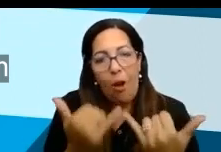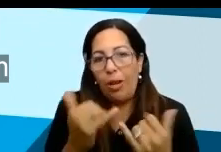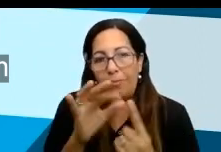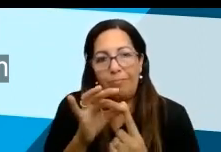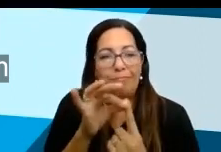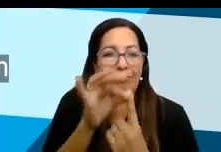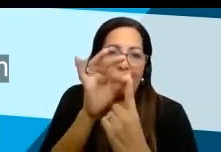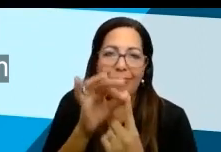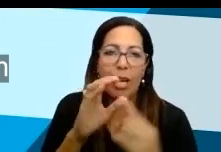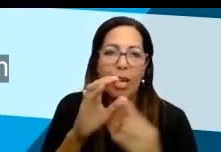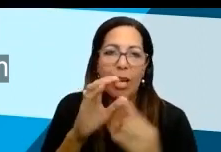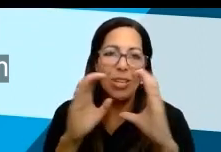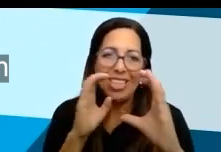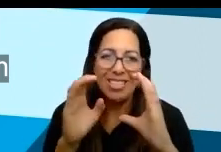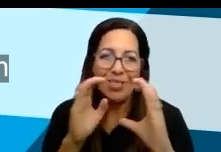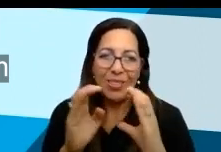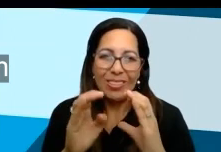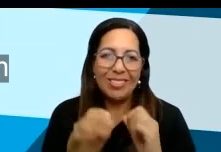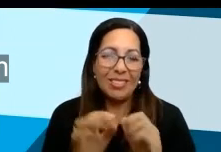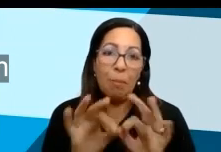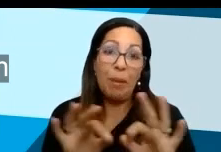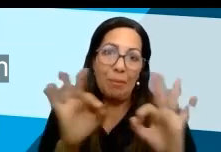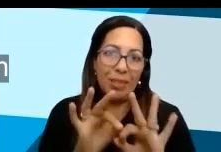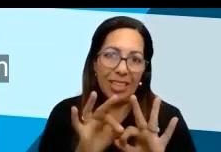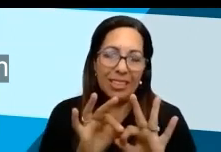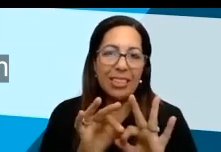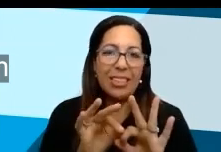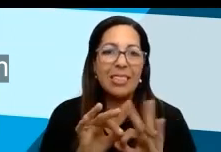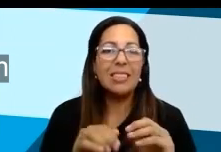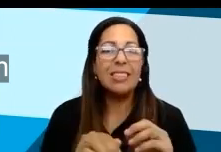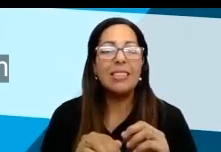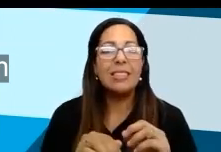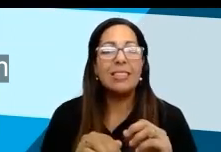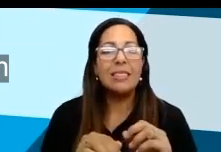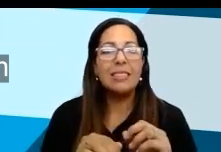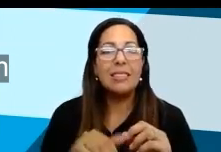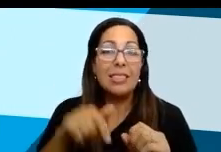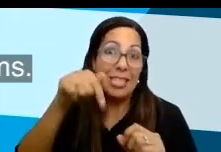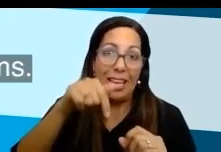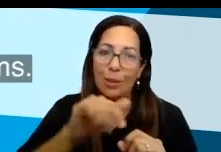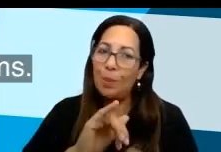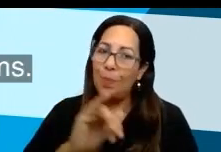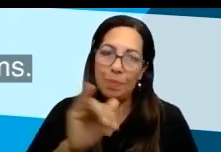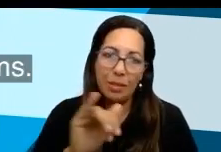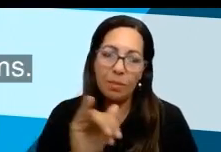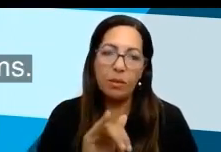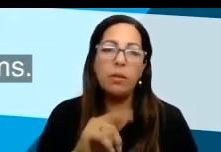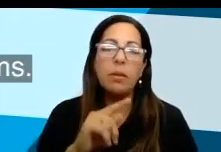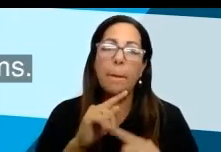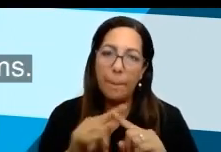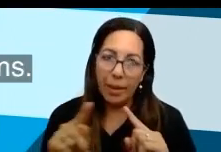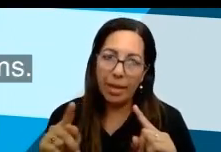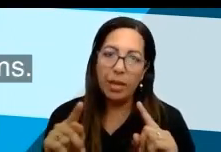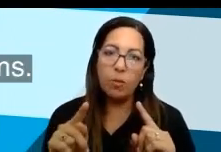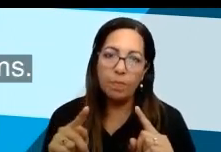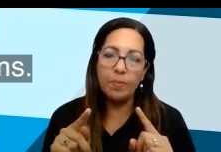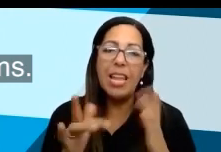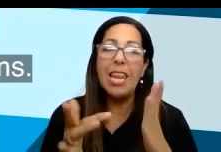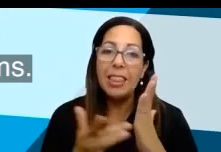las comunicaciones, y para fines de estos procedimientos no es la excepción. No obstante, sabemos que estas